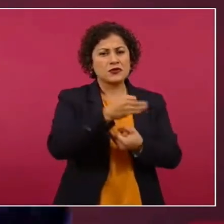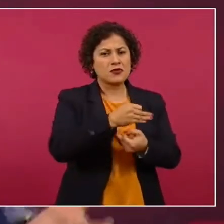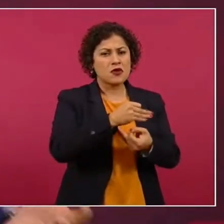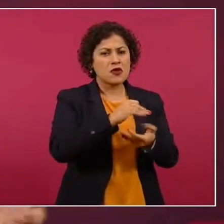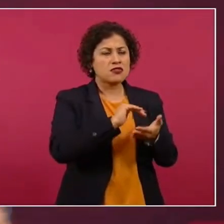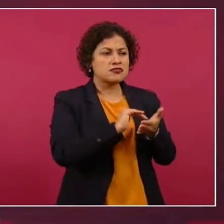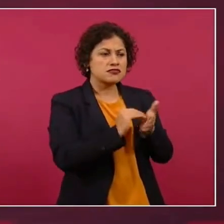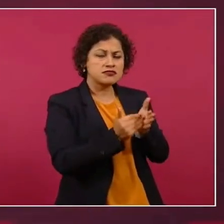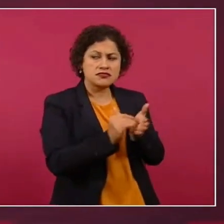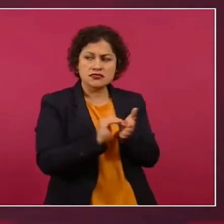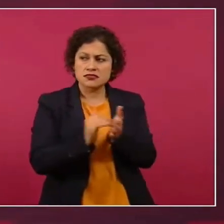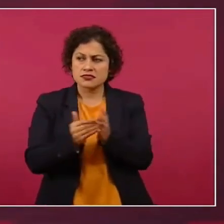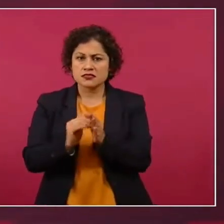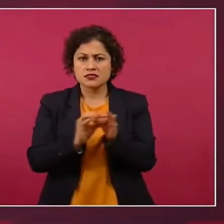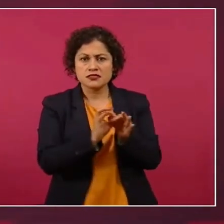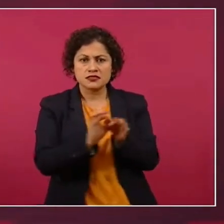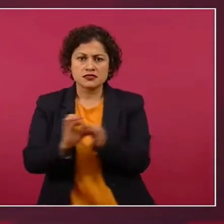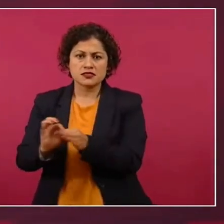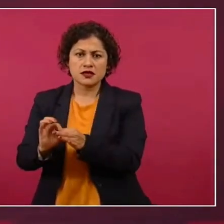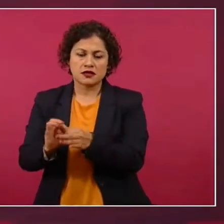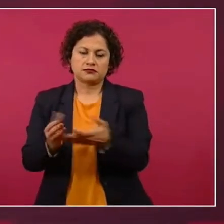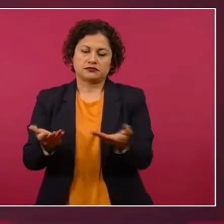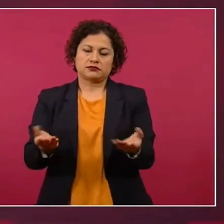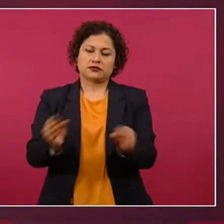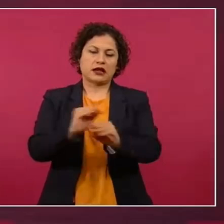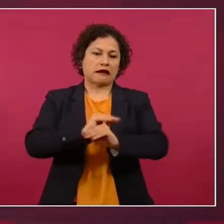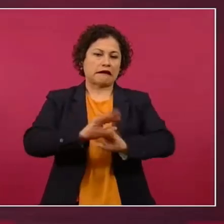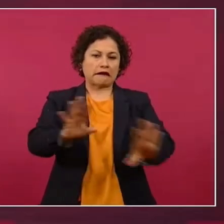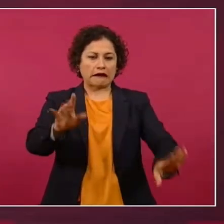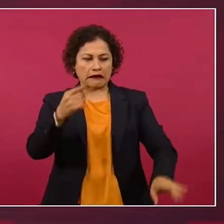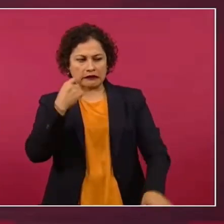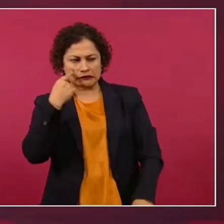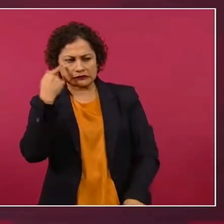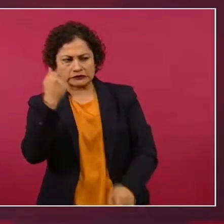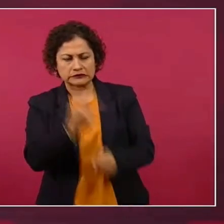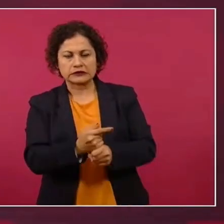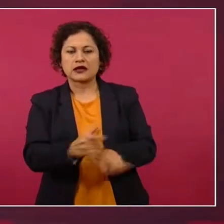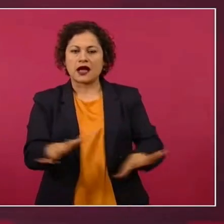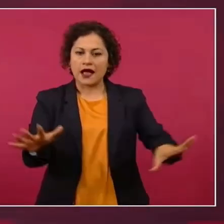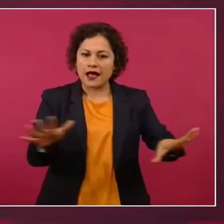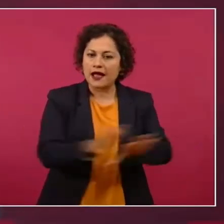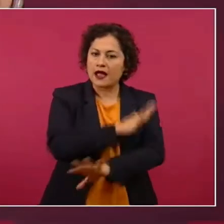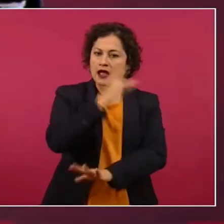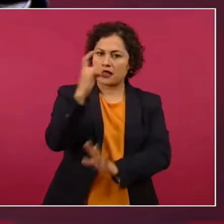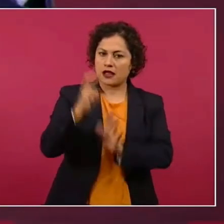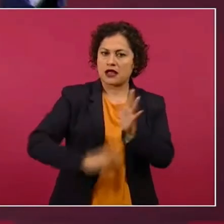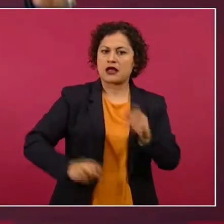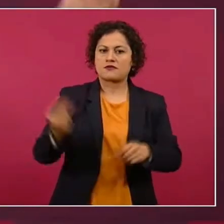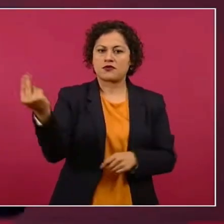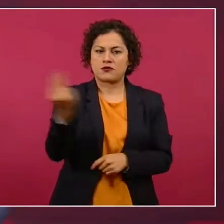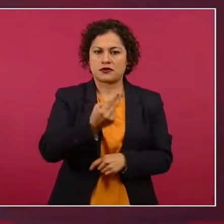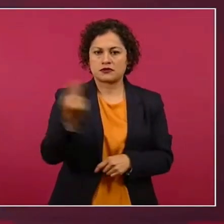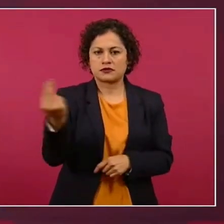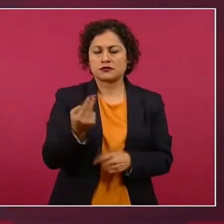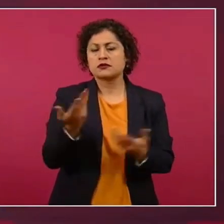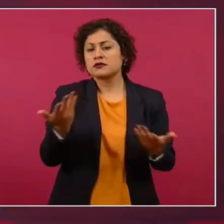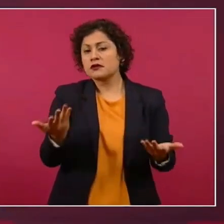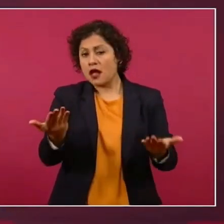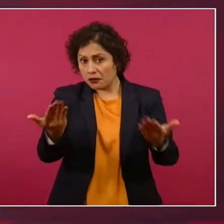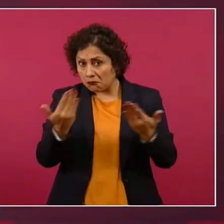Entonces sí se requiere un cambio. Y hay que seguir denunciando y dando a conocer los